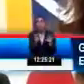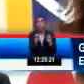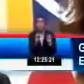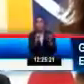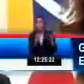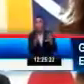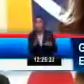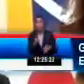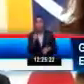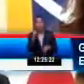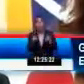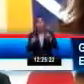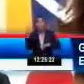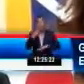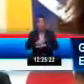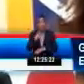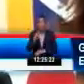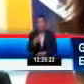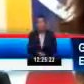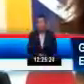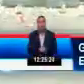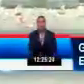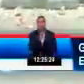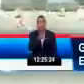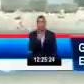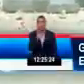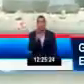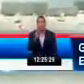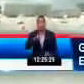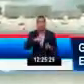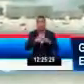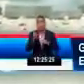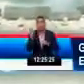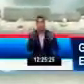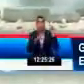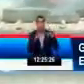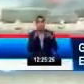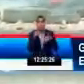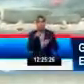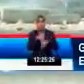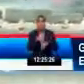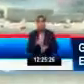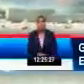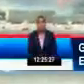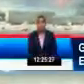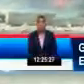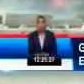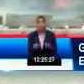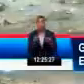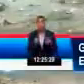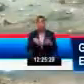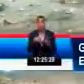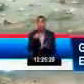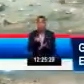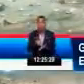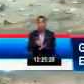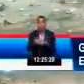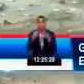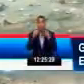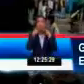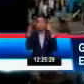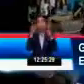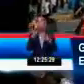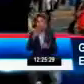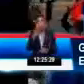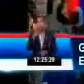hubo días donde llegaron a reportarse 250 eventos de forma simultánea. Y en medio de todo esto, el